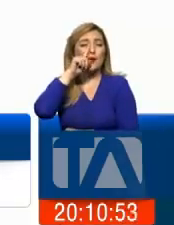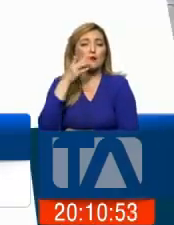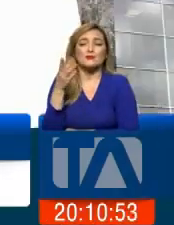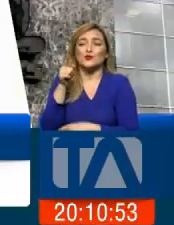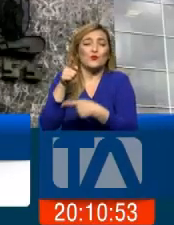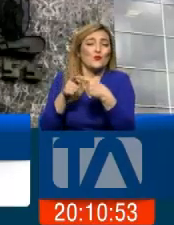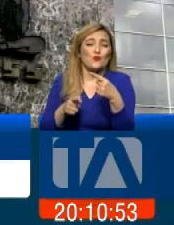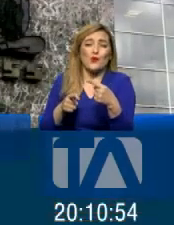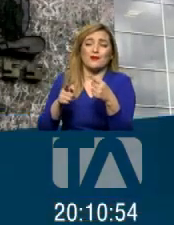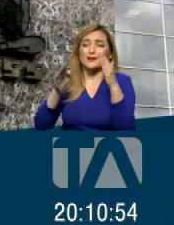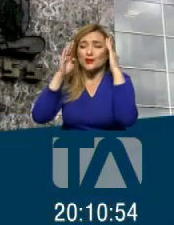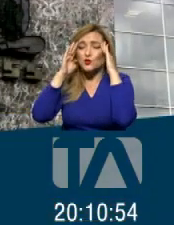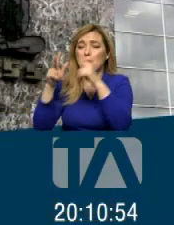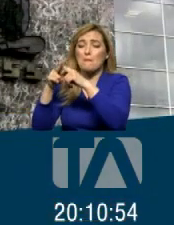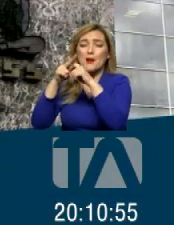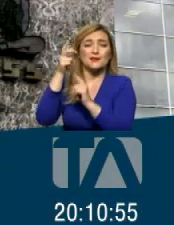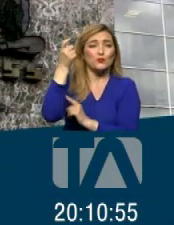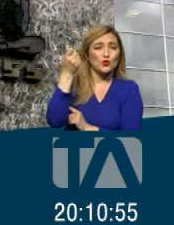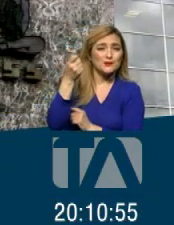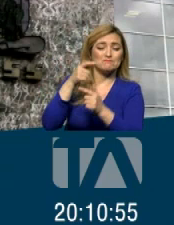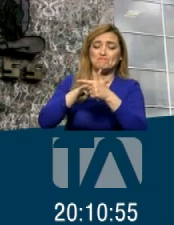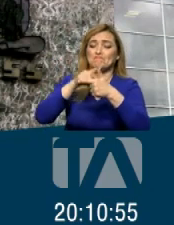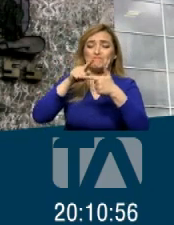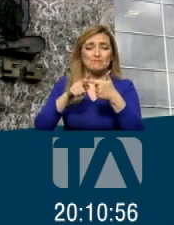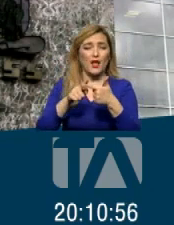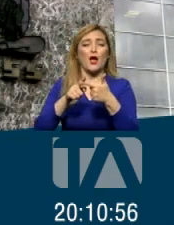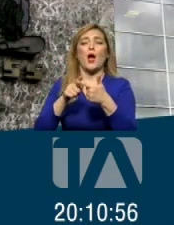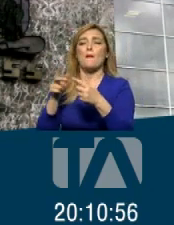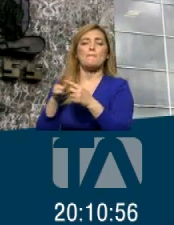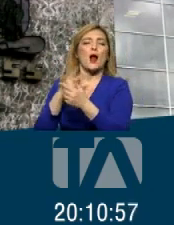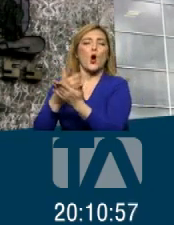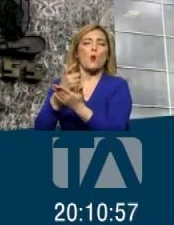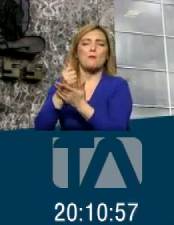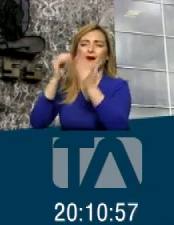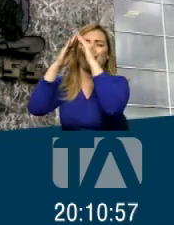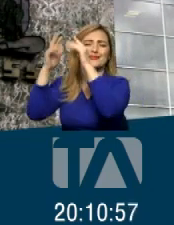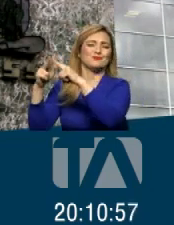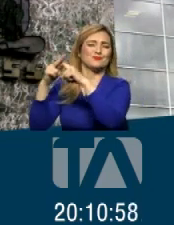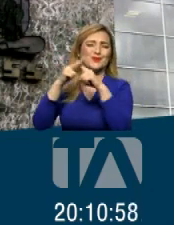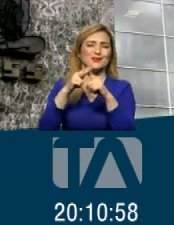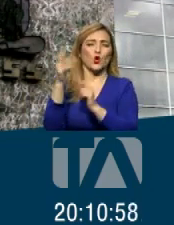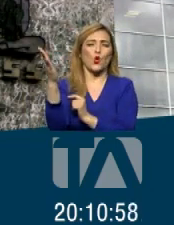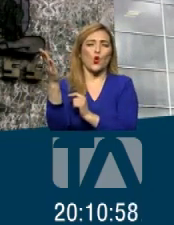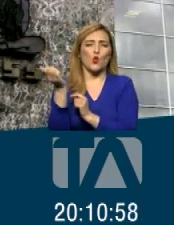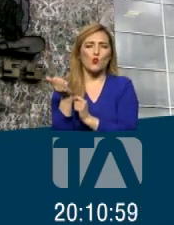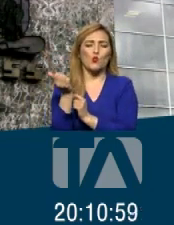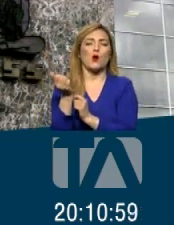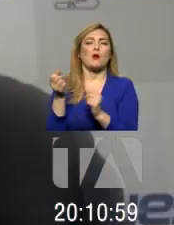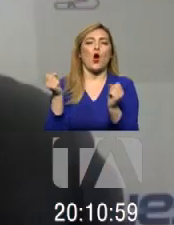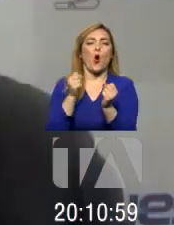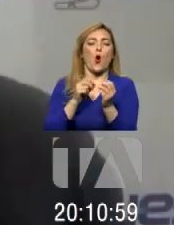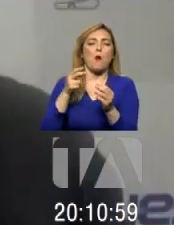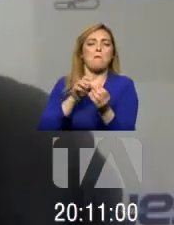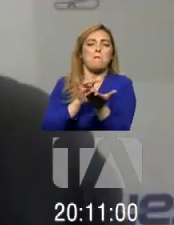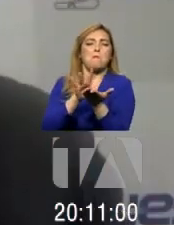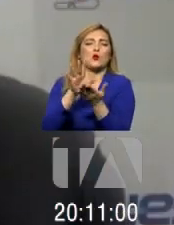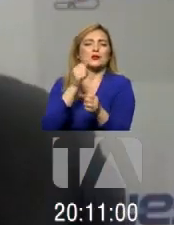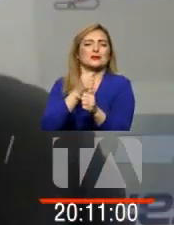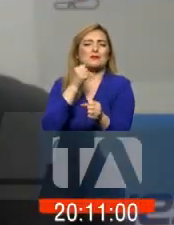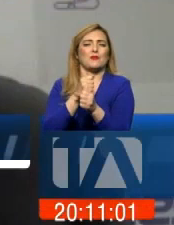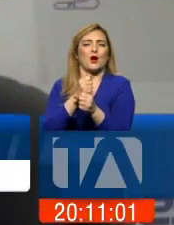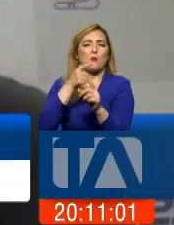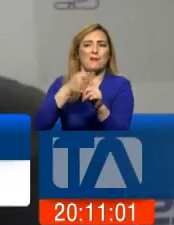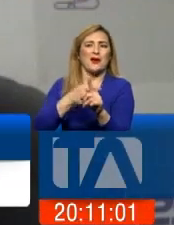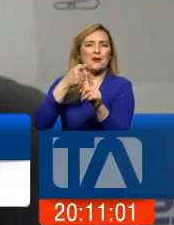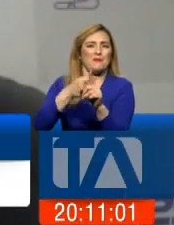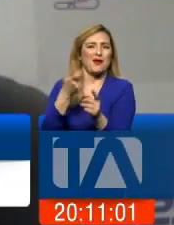estos no pueden realizar créditos quirografarios, hipotecarios, jubilaciones, seguro por desempleo. En el caso de los servicios de